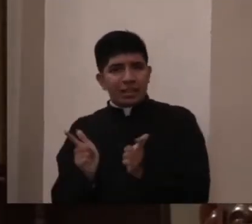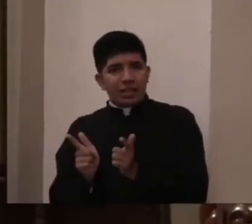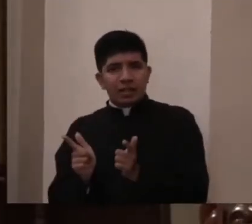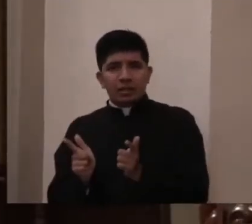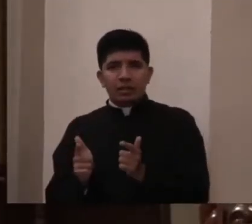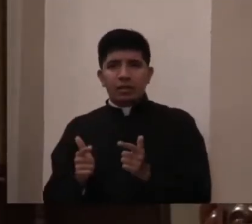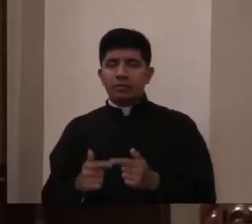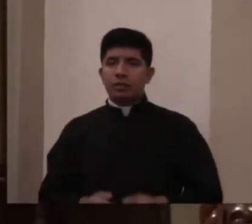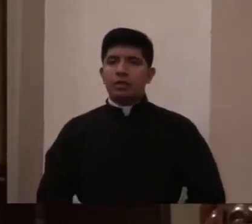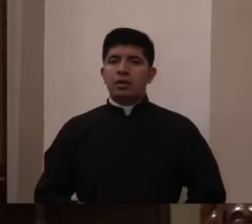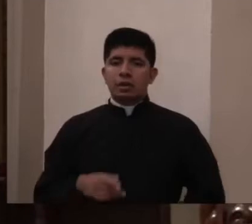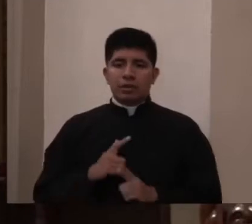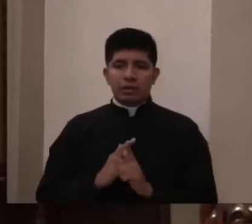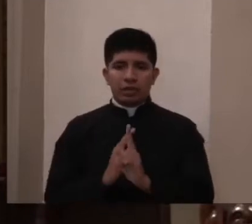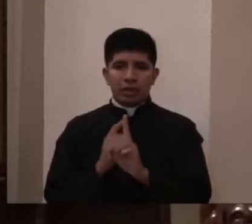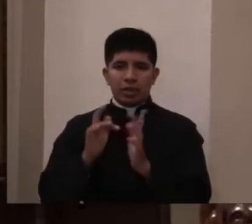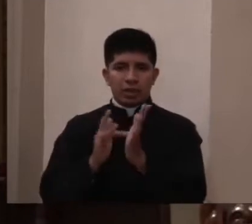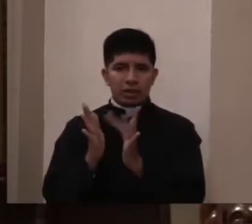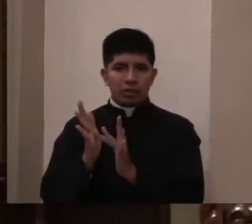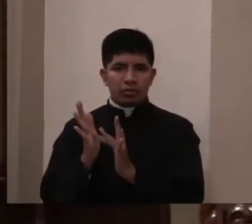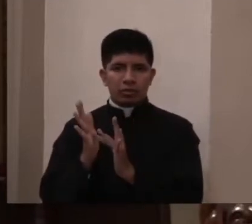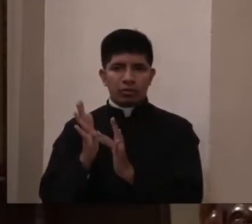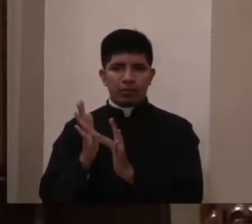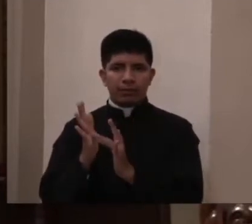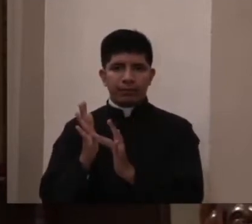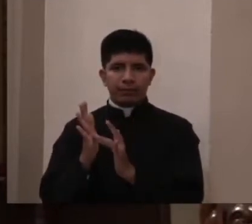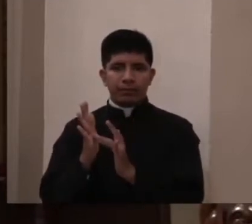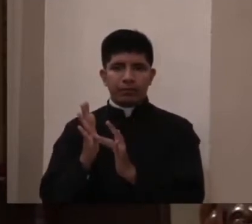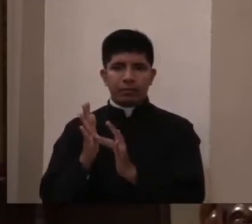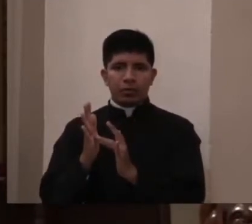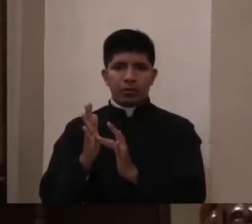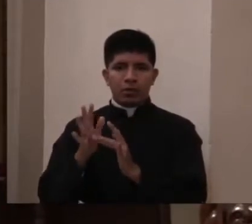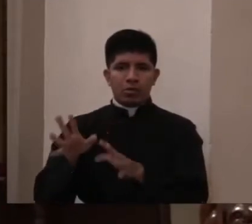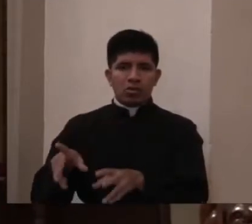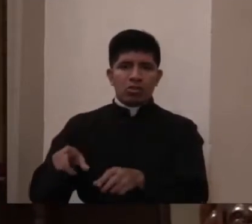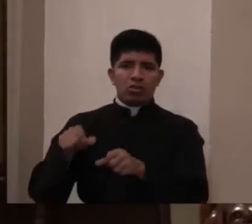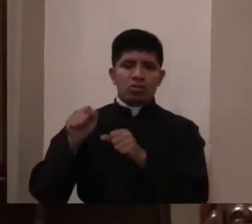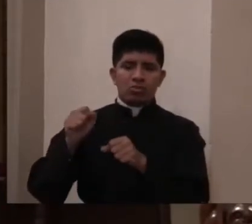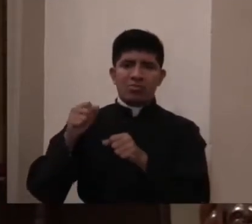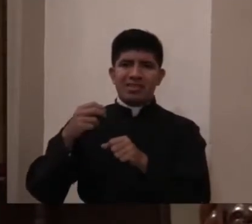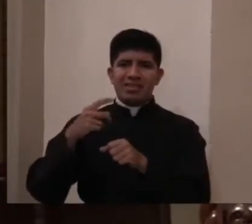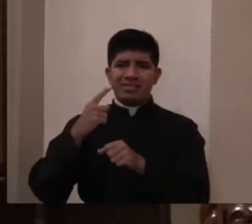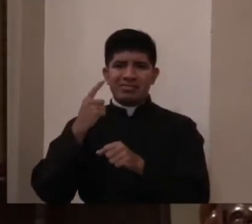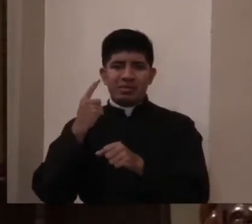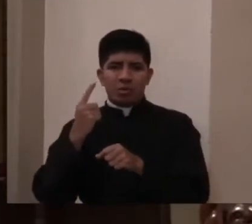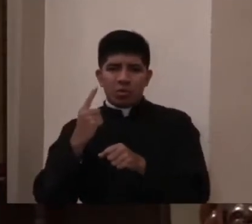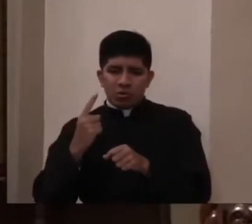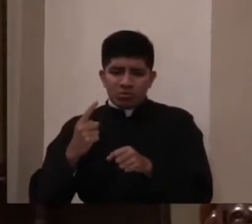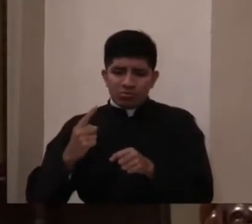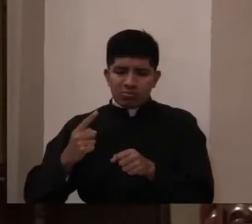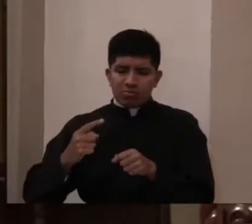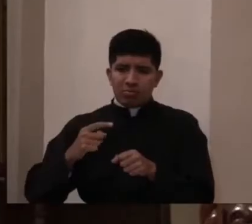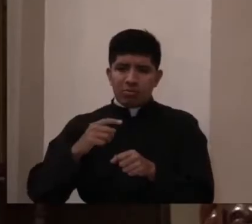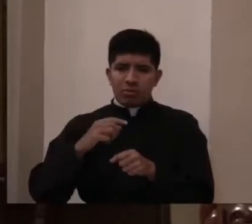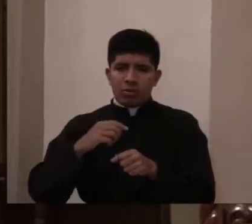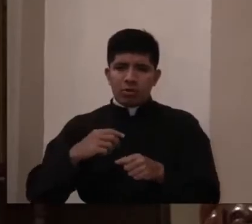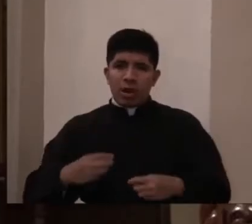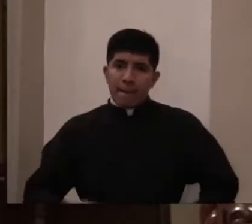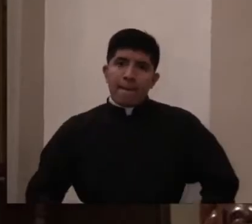que seguían a nuestro Señor, habían tomado una decisión radical de